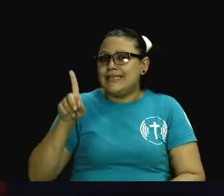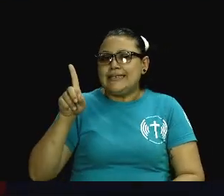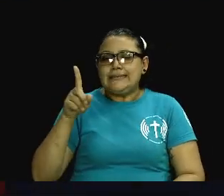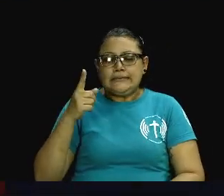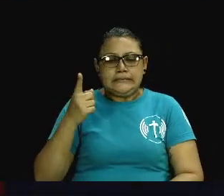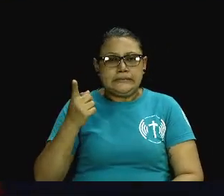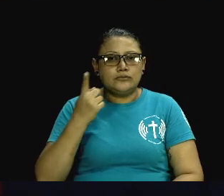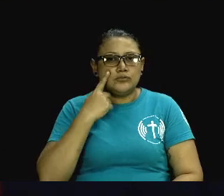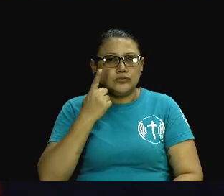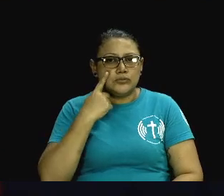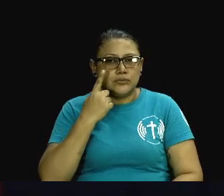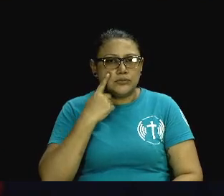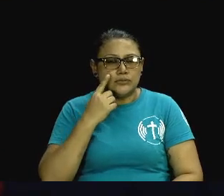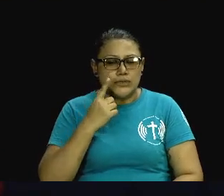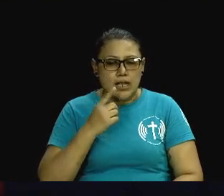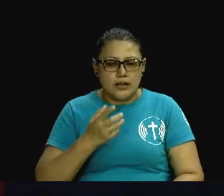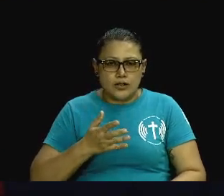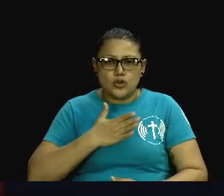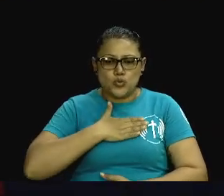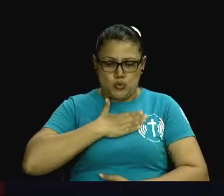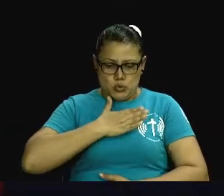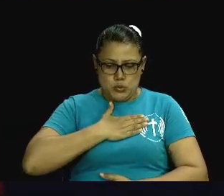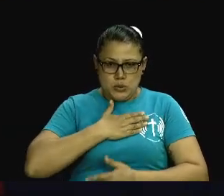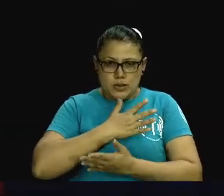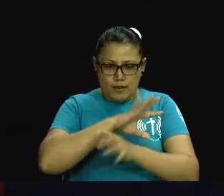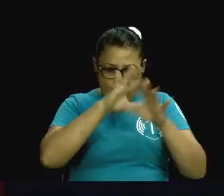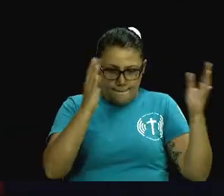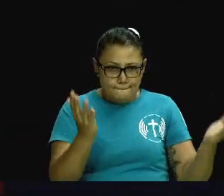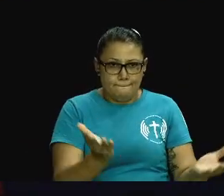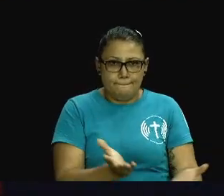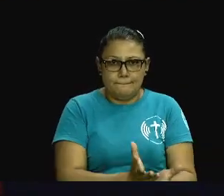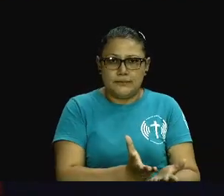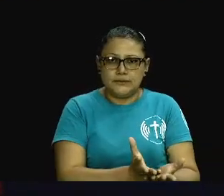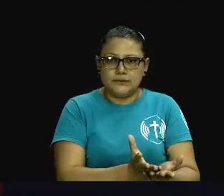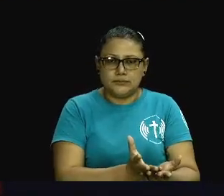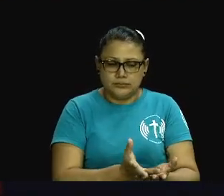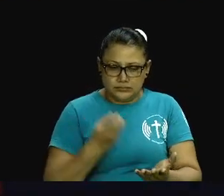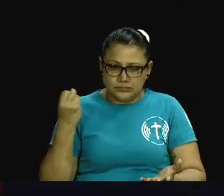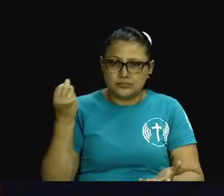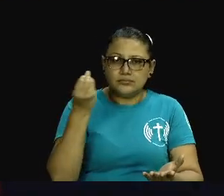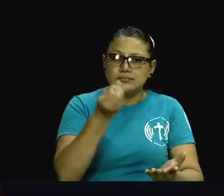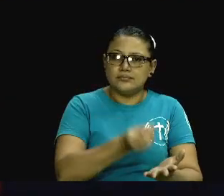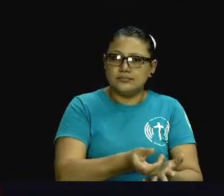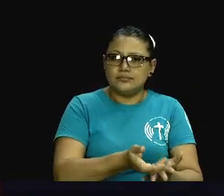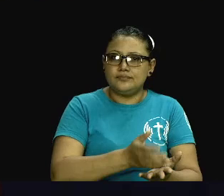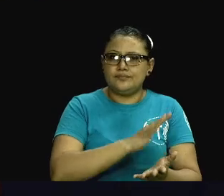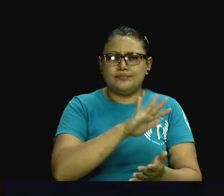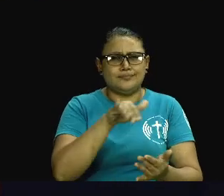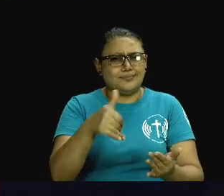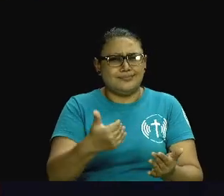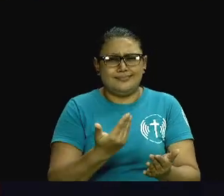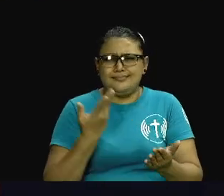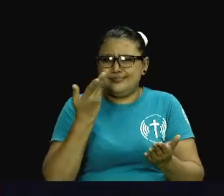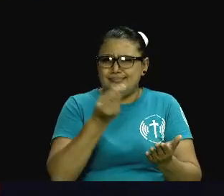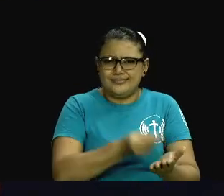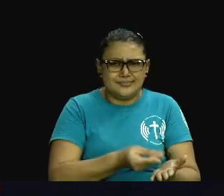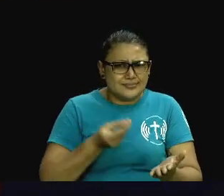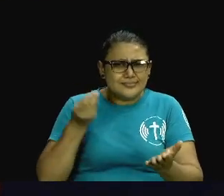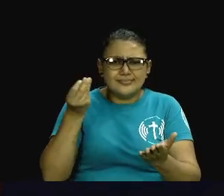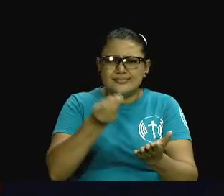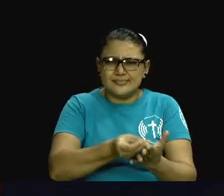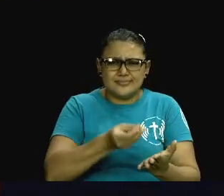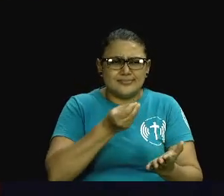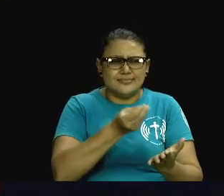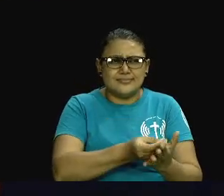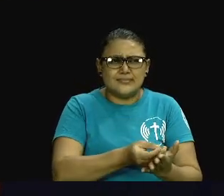él es el dueño de tu vida él es el que te está regalando el oxígeno no embotellado como muchos hermanos